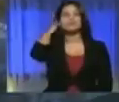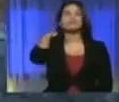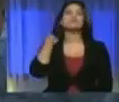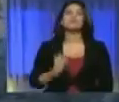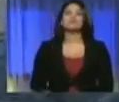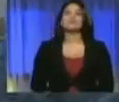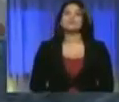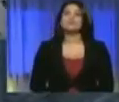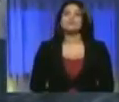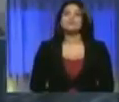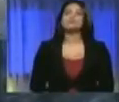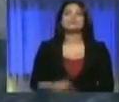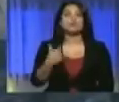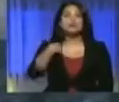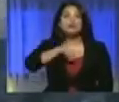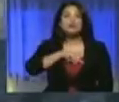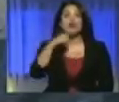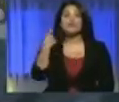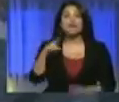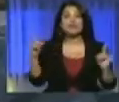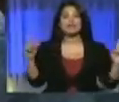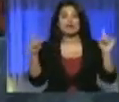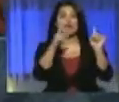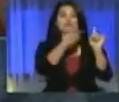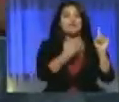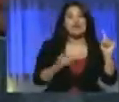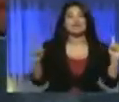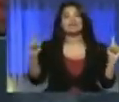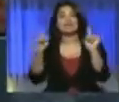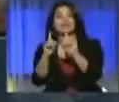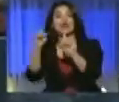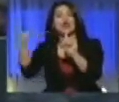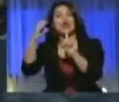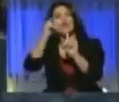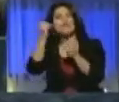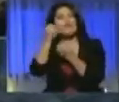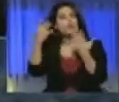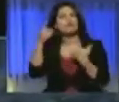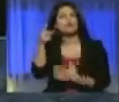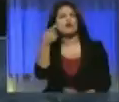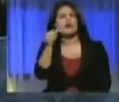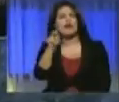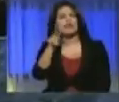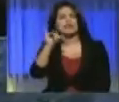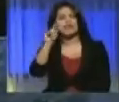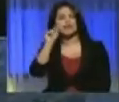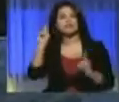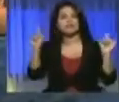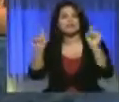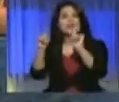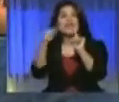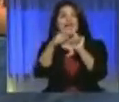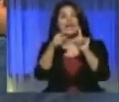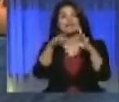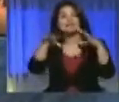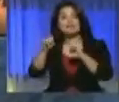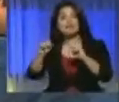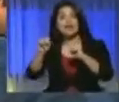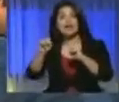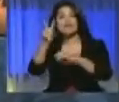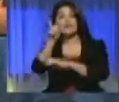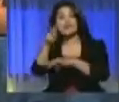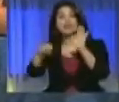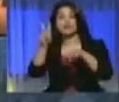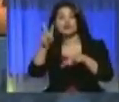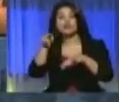Y tenía una cita con Gaitán a las 2 de la tarde del 9 de abril, el día que lo mataron. O sea que en la agenda de